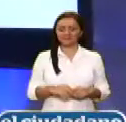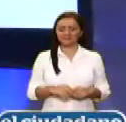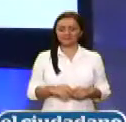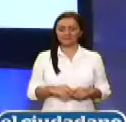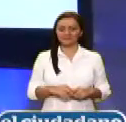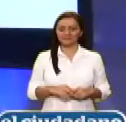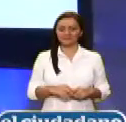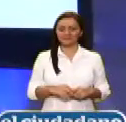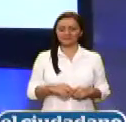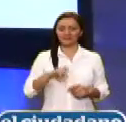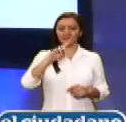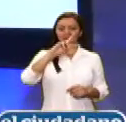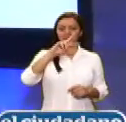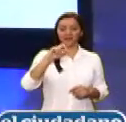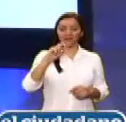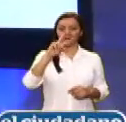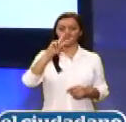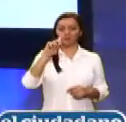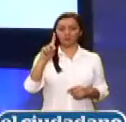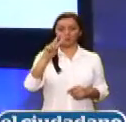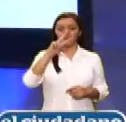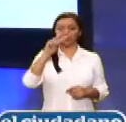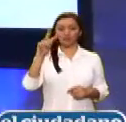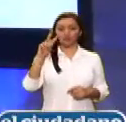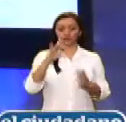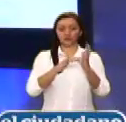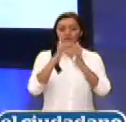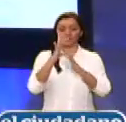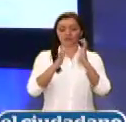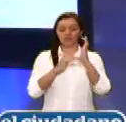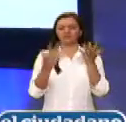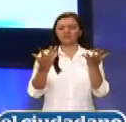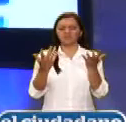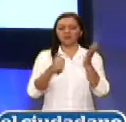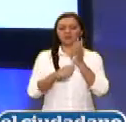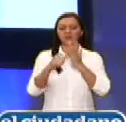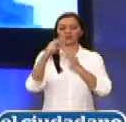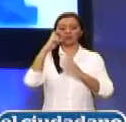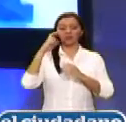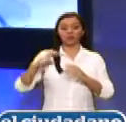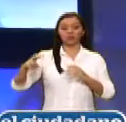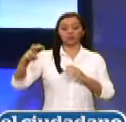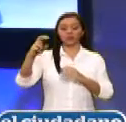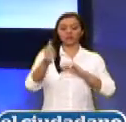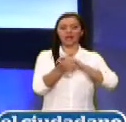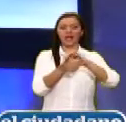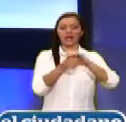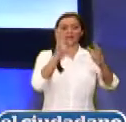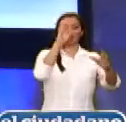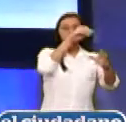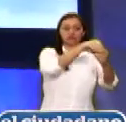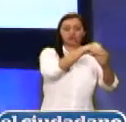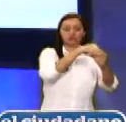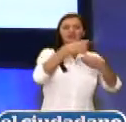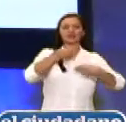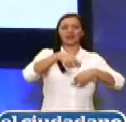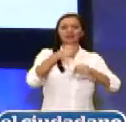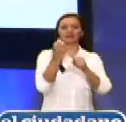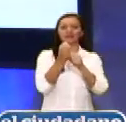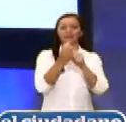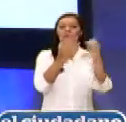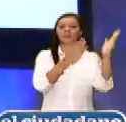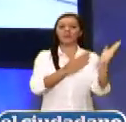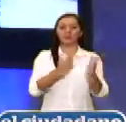entre el 20 21 y 22 de abril el ministerio de turismo realizará en galápagos talleres de socialización del plan